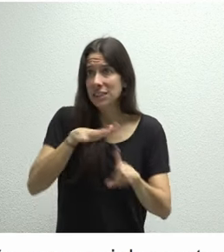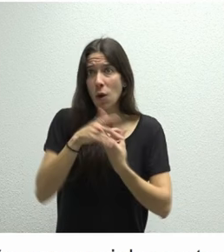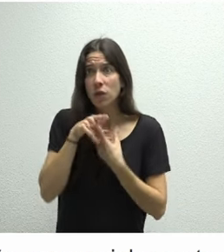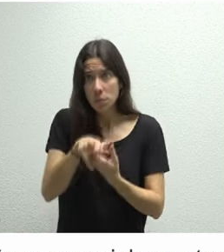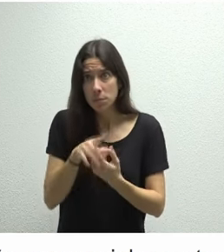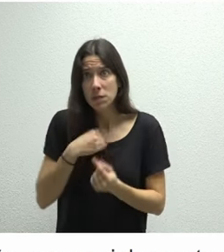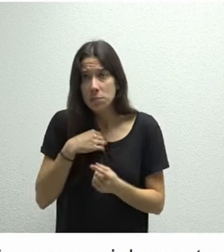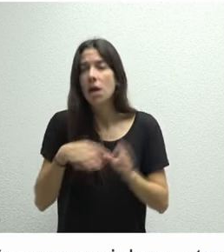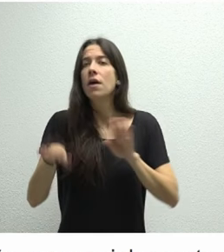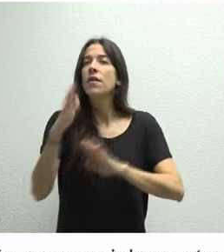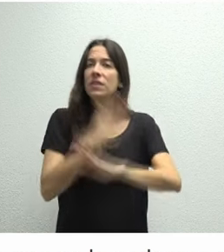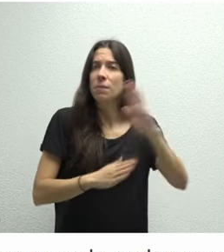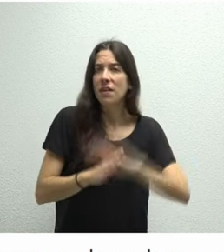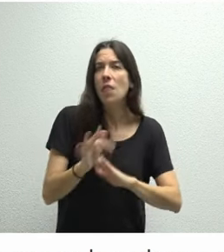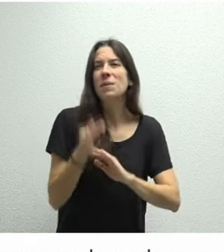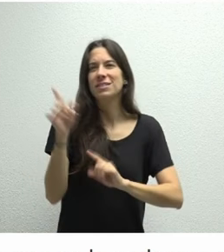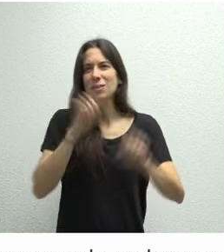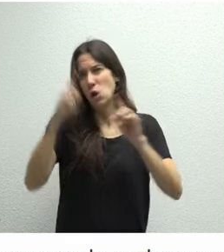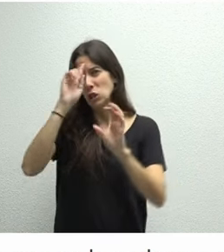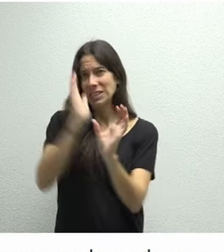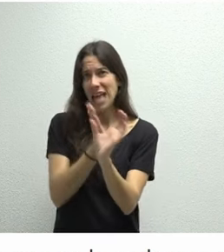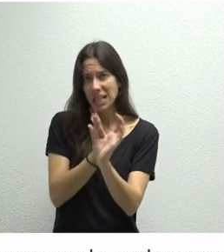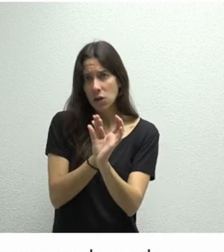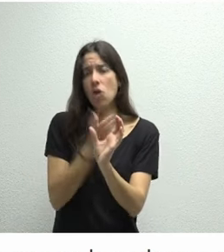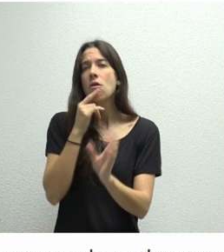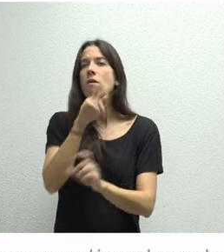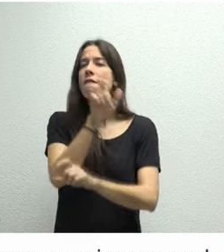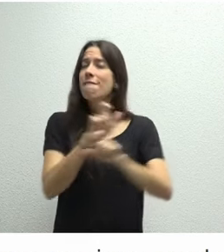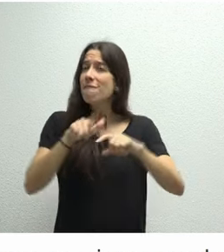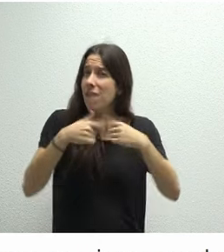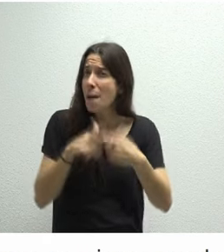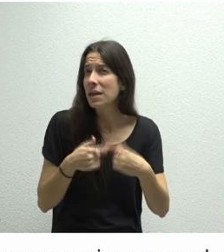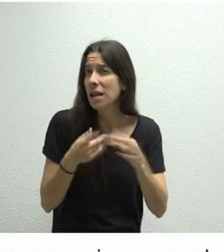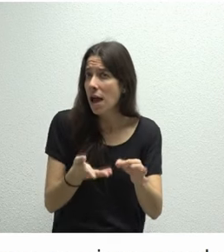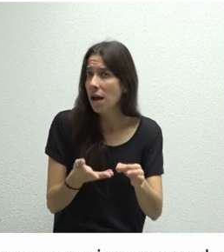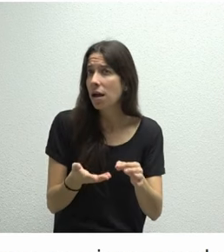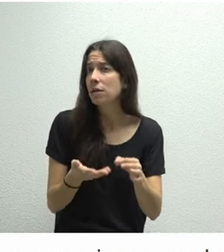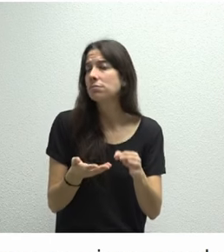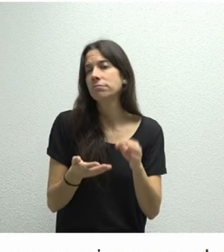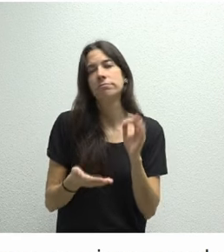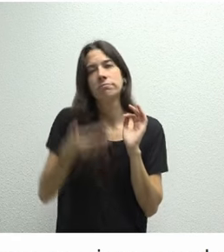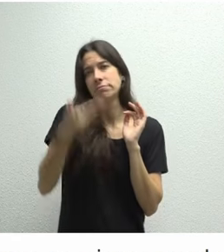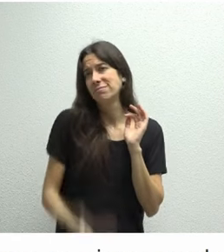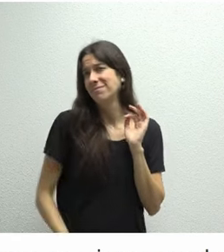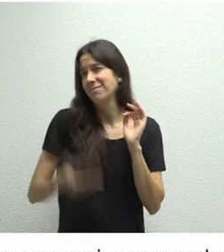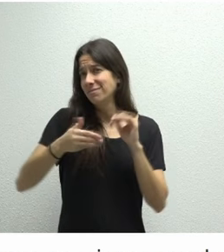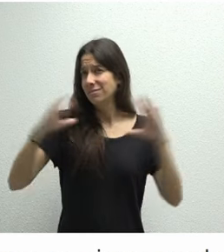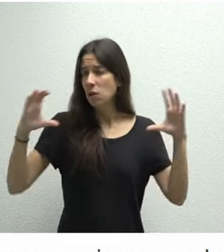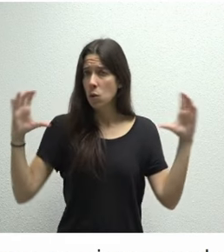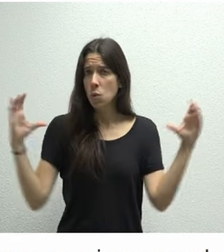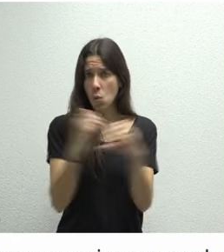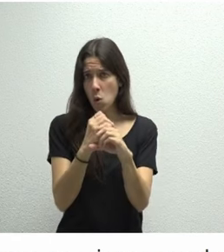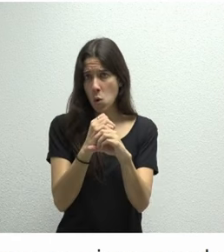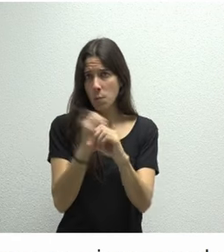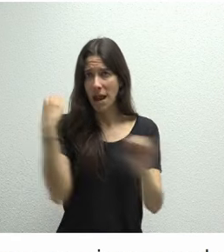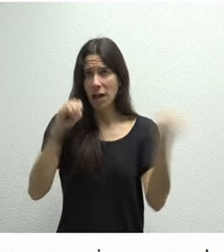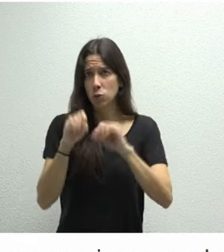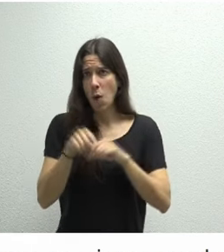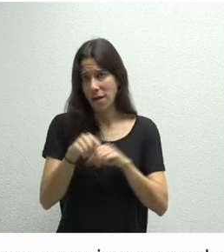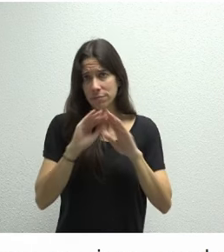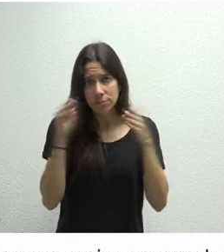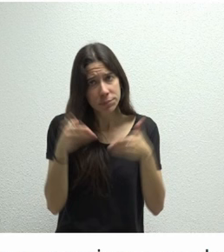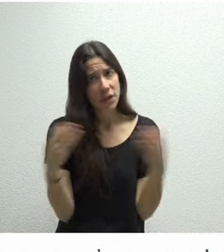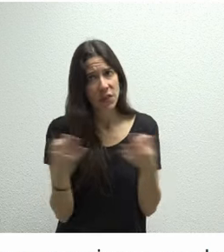discapacidad y trastorno psiquiátrico eh la familia es es Es un foco para nosotros importantísimo de actuación vale